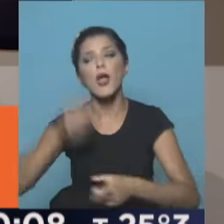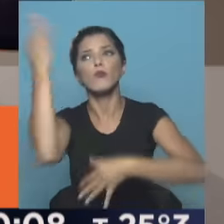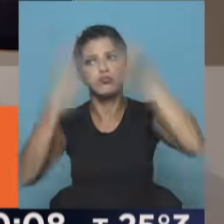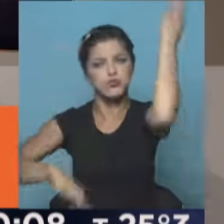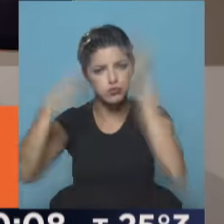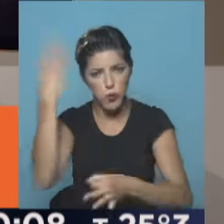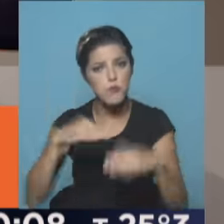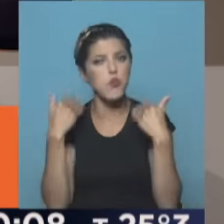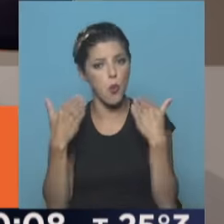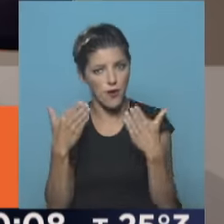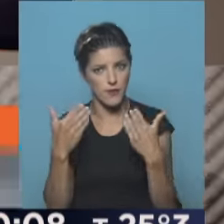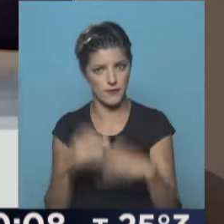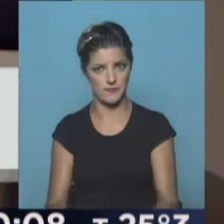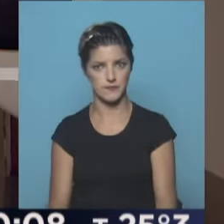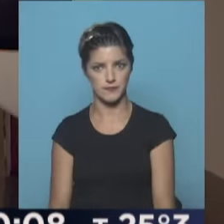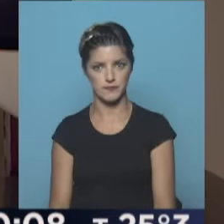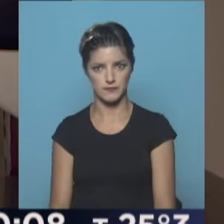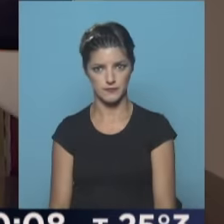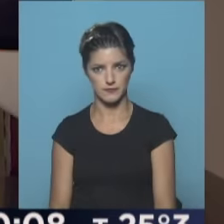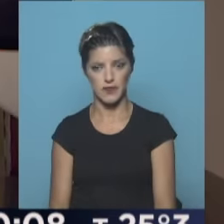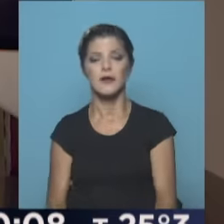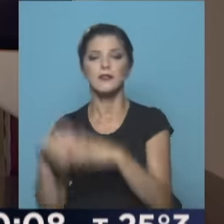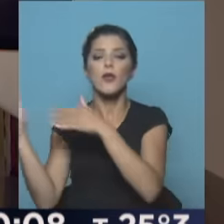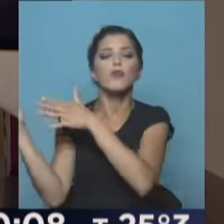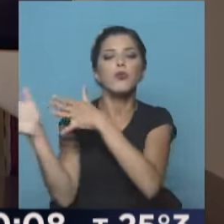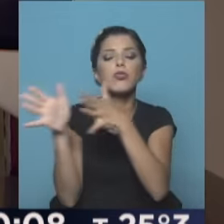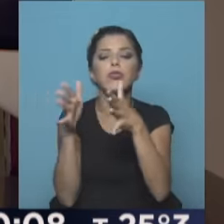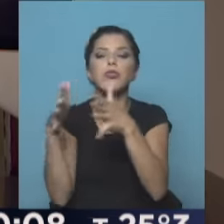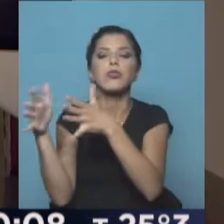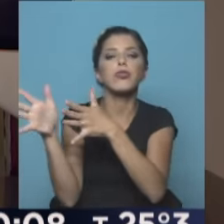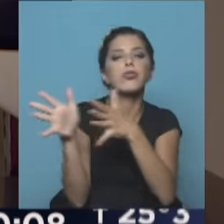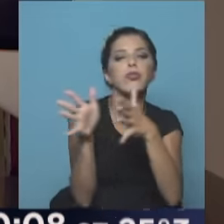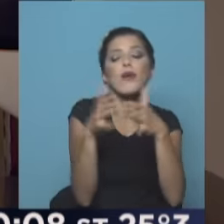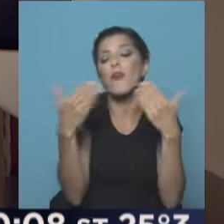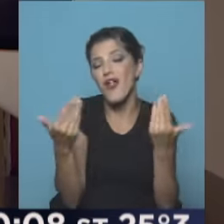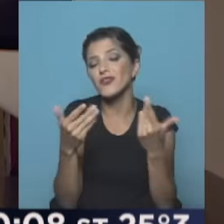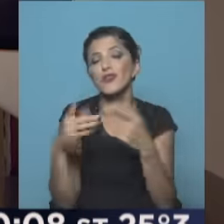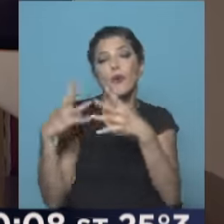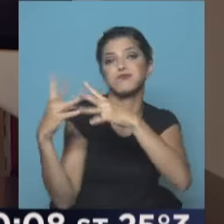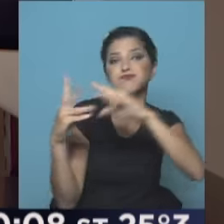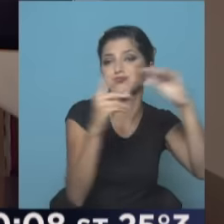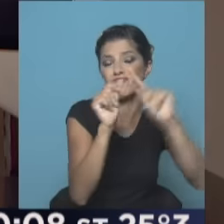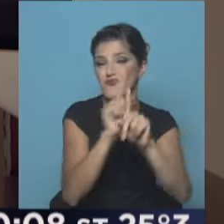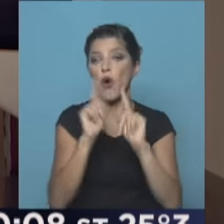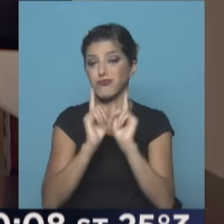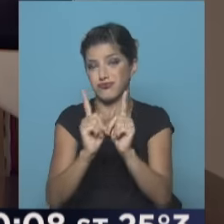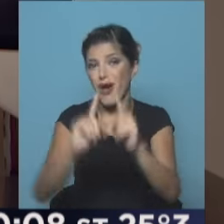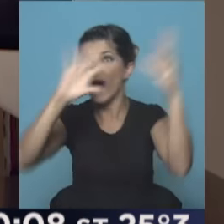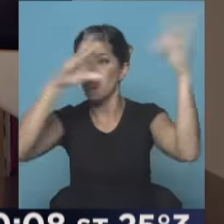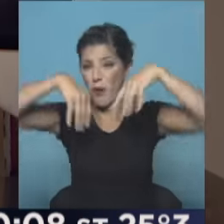de granizo, viento muy leve del sector este que no va a disipar estas condiciones, y a todo esto se le suman